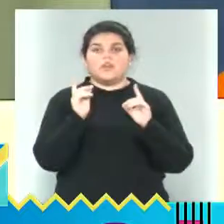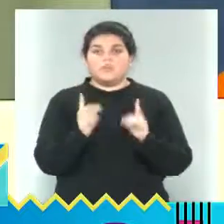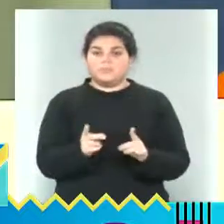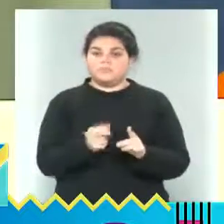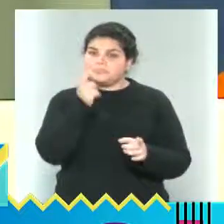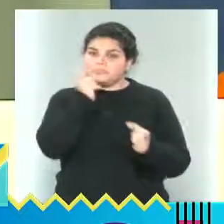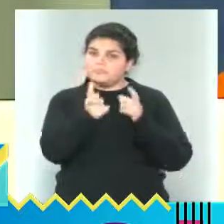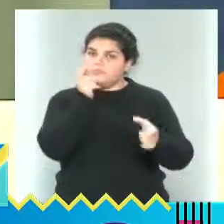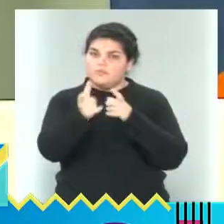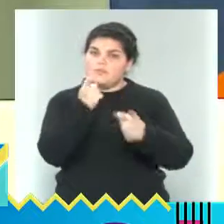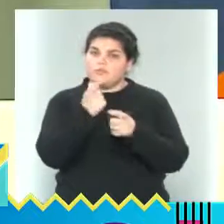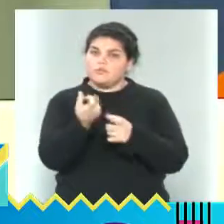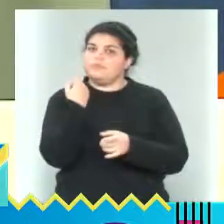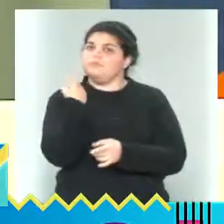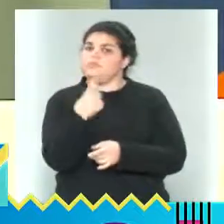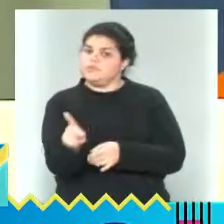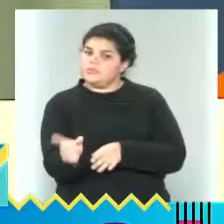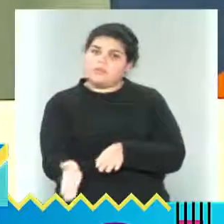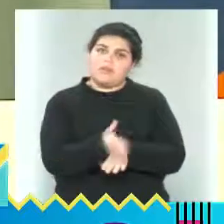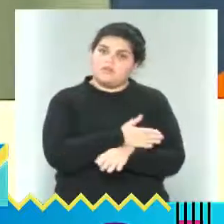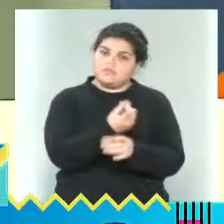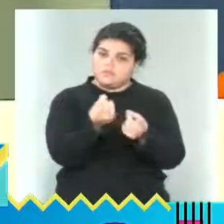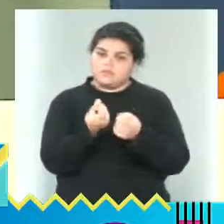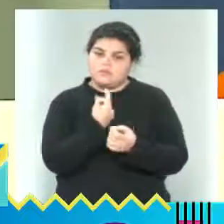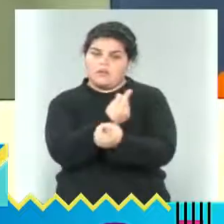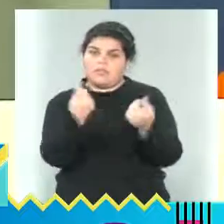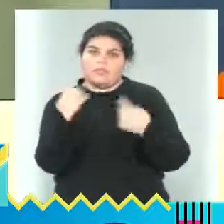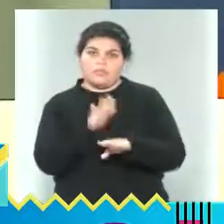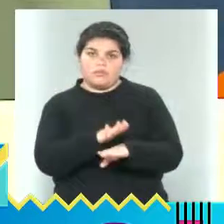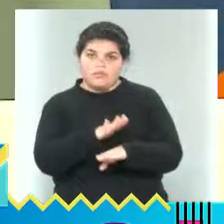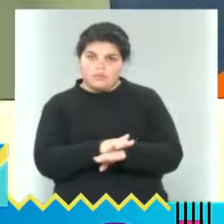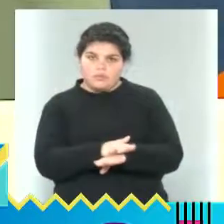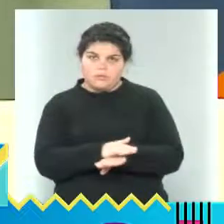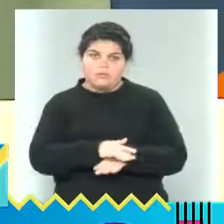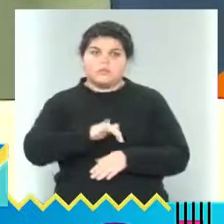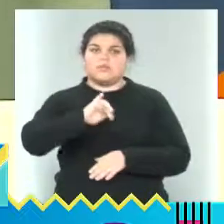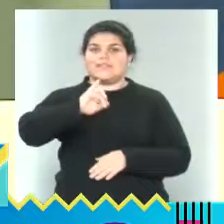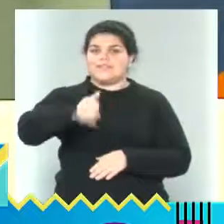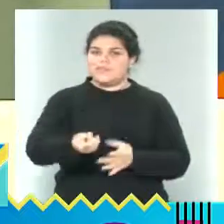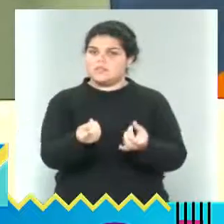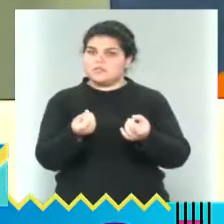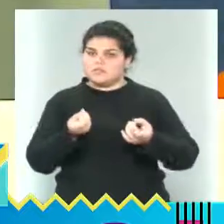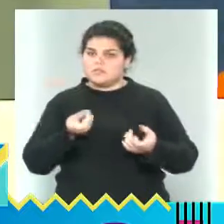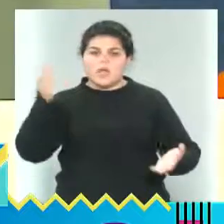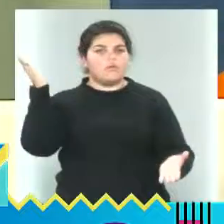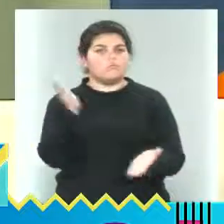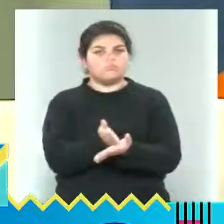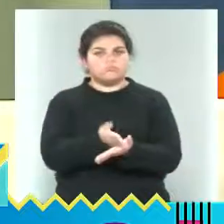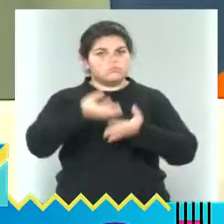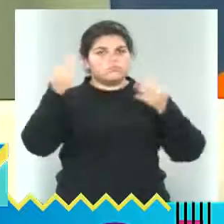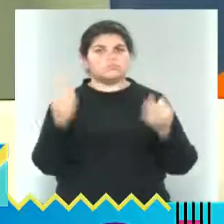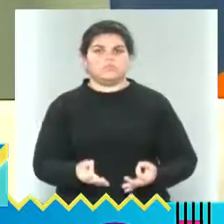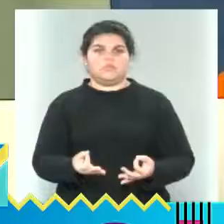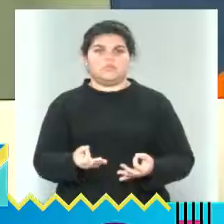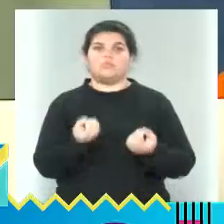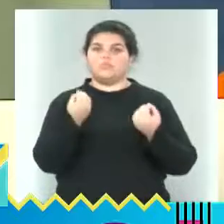cada uno tiene su grado de responsabilidad. Sí tienen que ser muy severas las multas porque somos